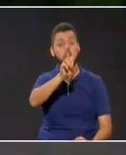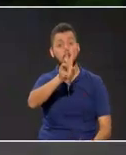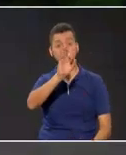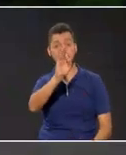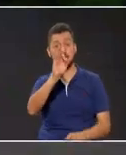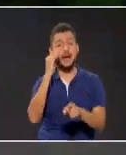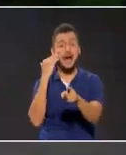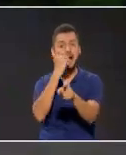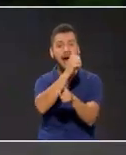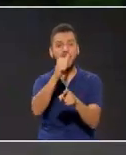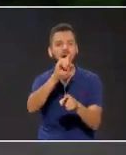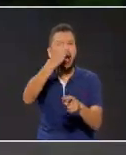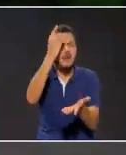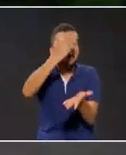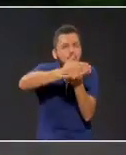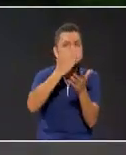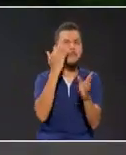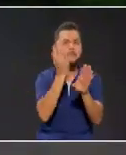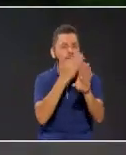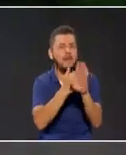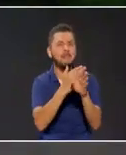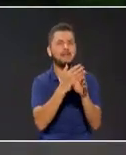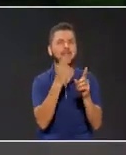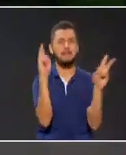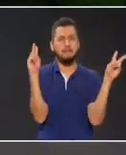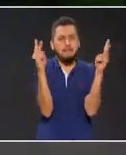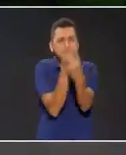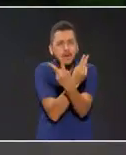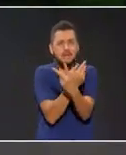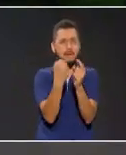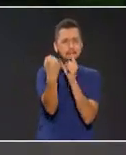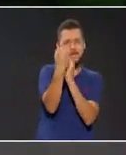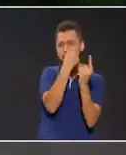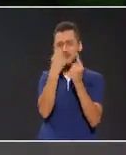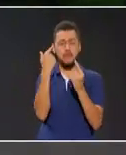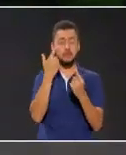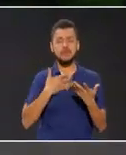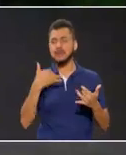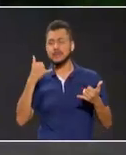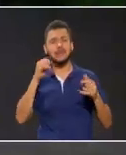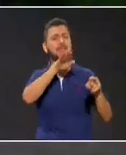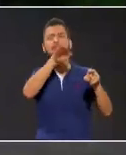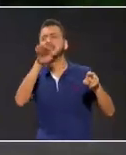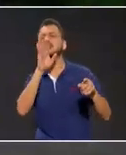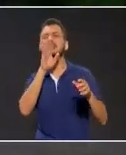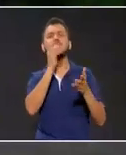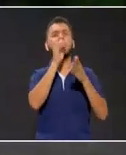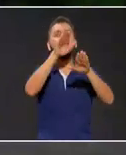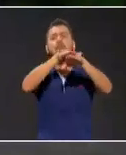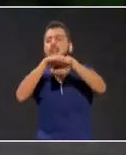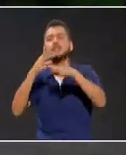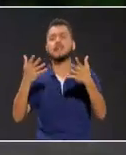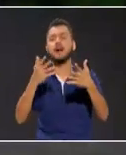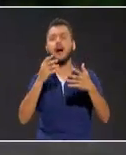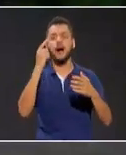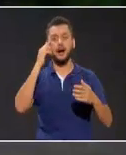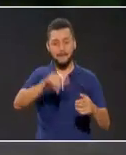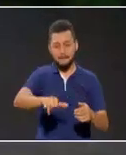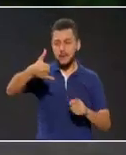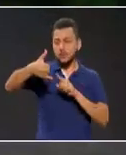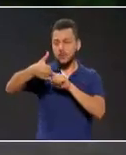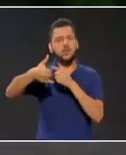que trabajar mucho cómo se atiende a la mujer a través de esta línea de atención. Obviamente fortaleciendo las comisarías de